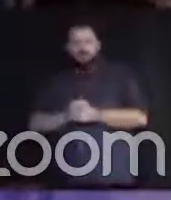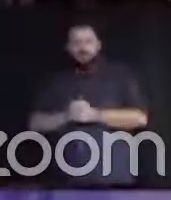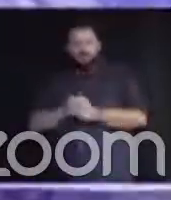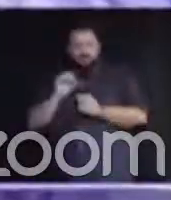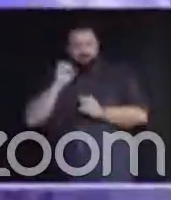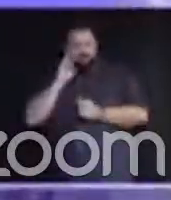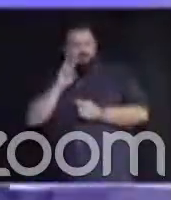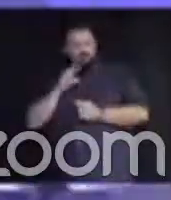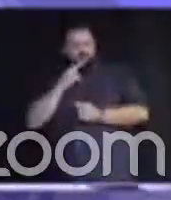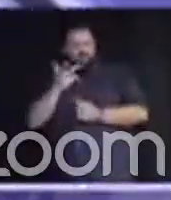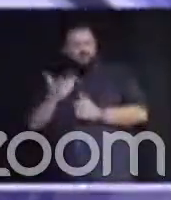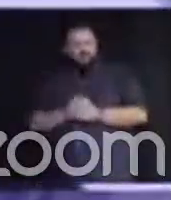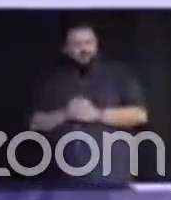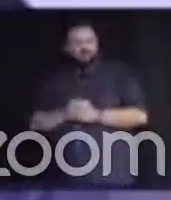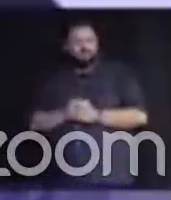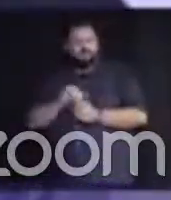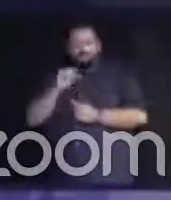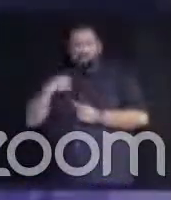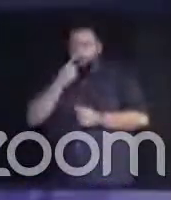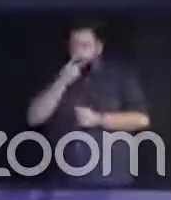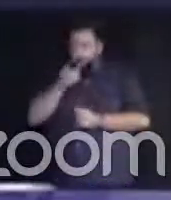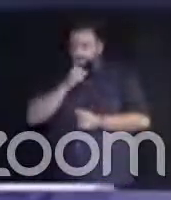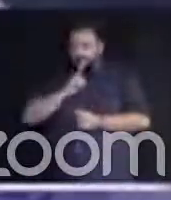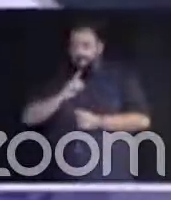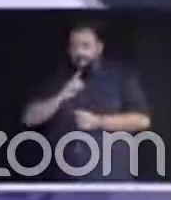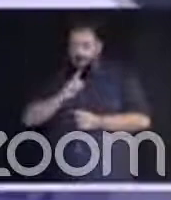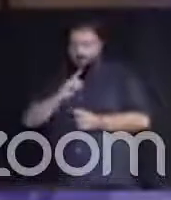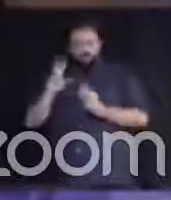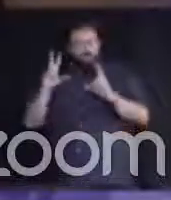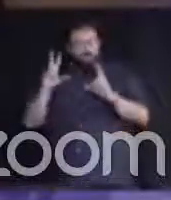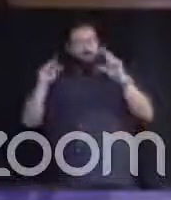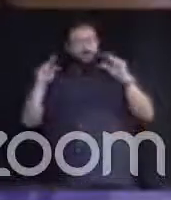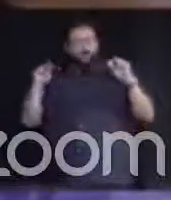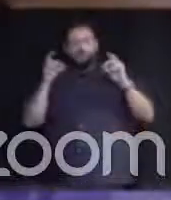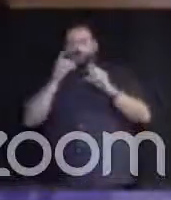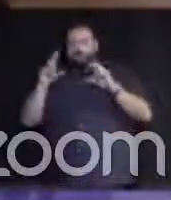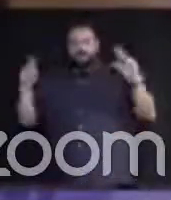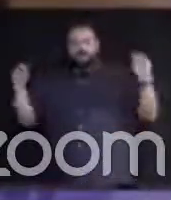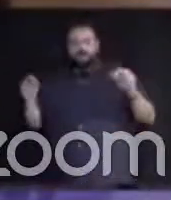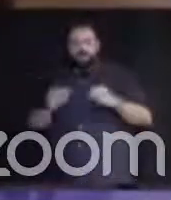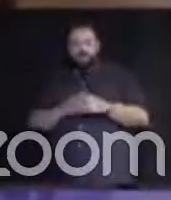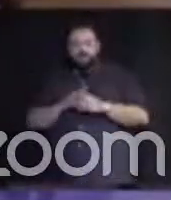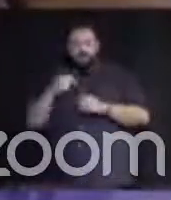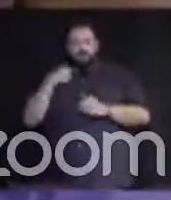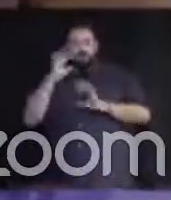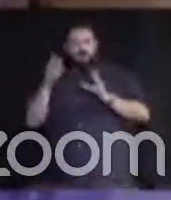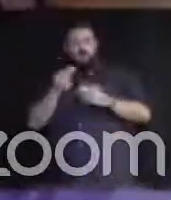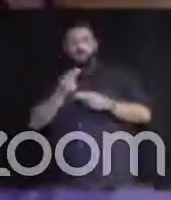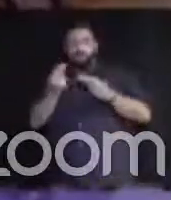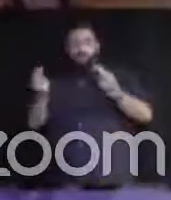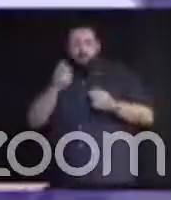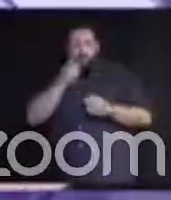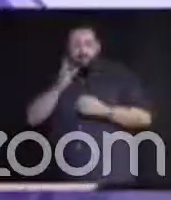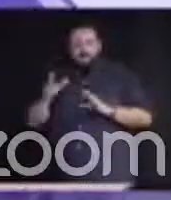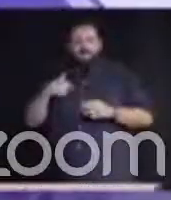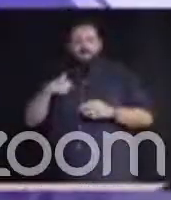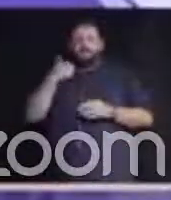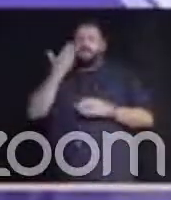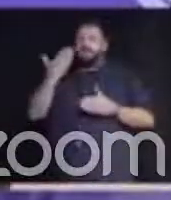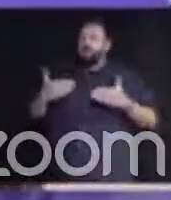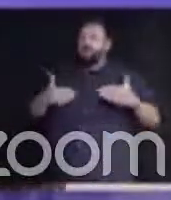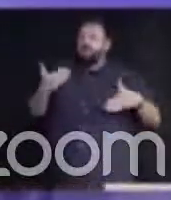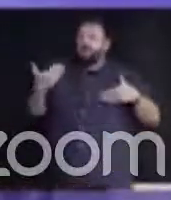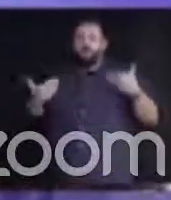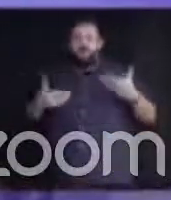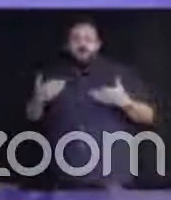no? ¿No me dejen, estoy diciendo mentiras? ¿A poco algunos de ustedes no dicen, voy a disfrutar lo más que pueda,